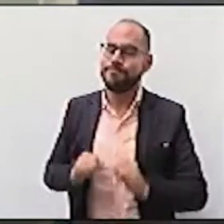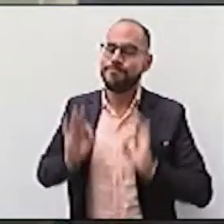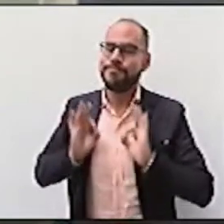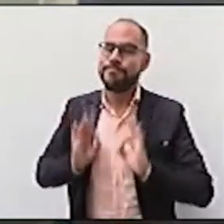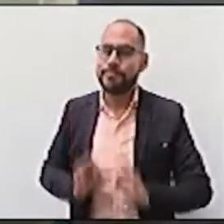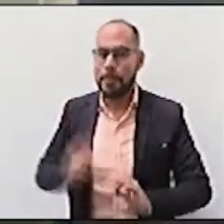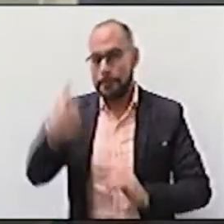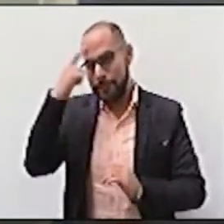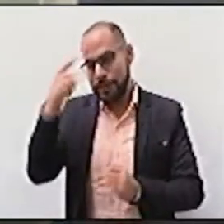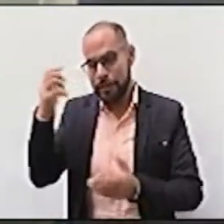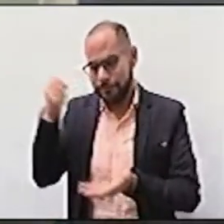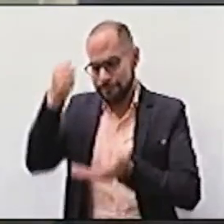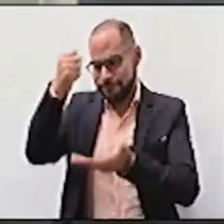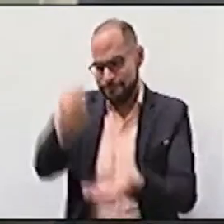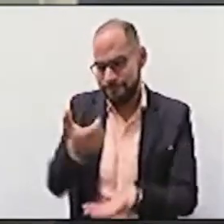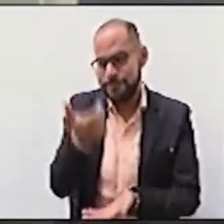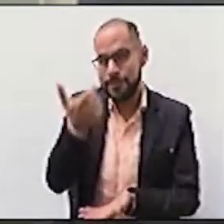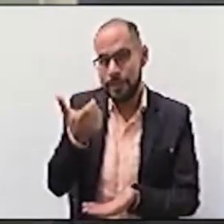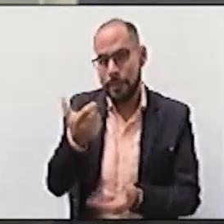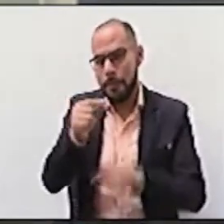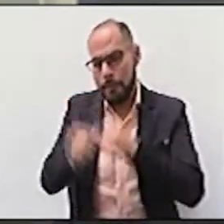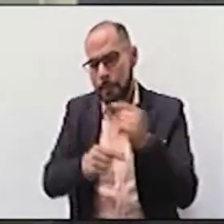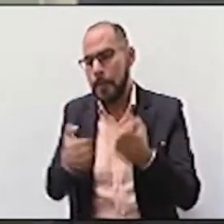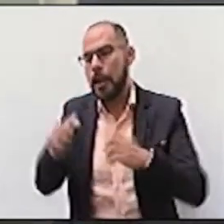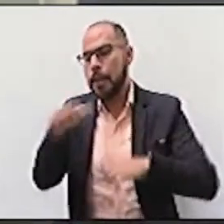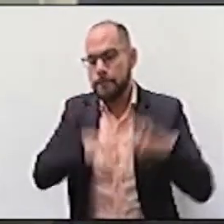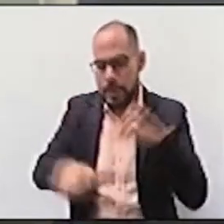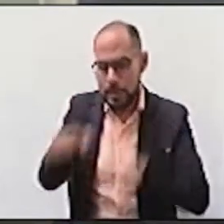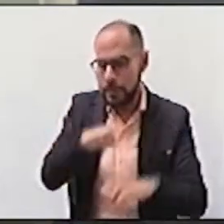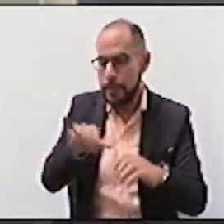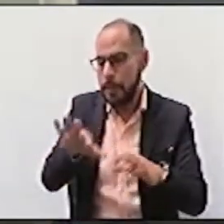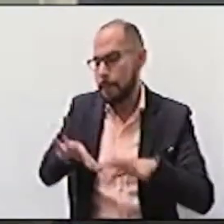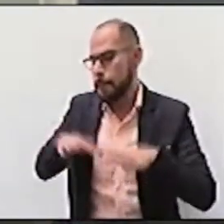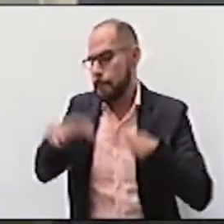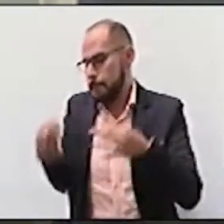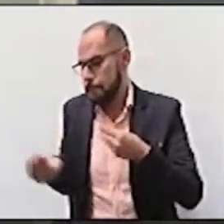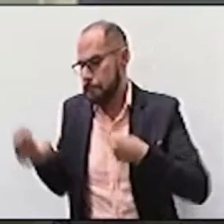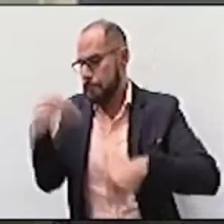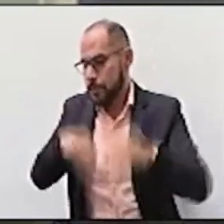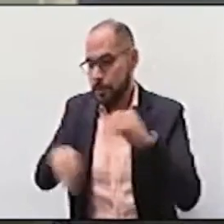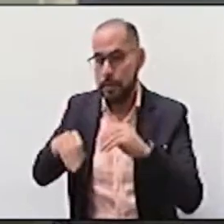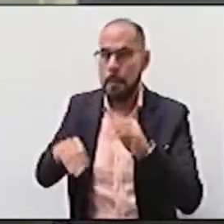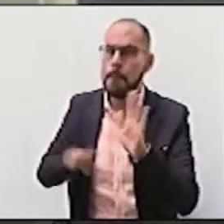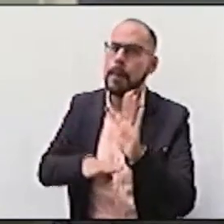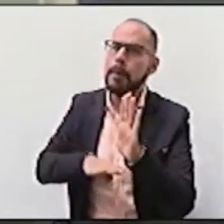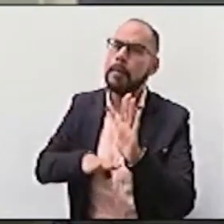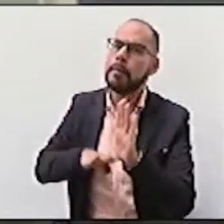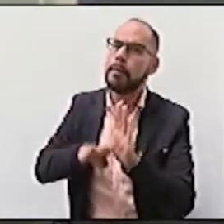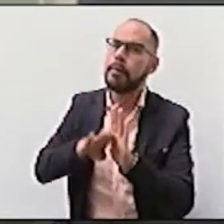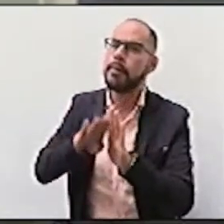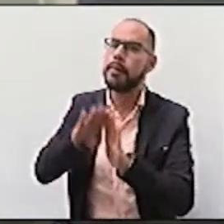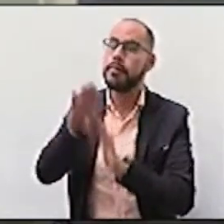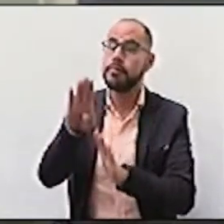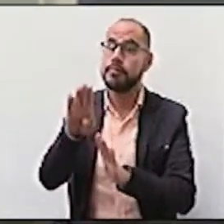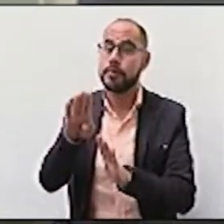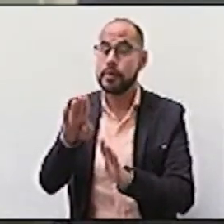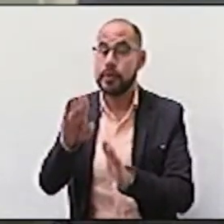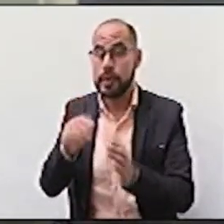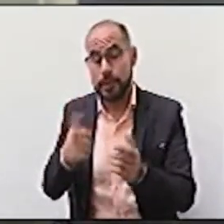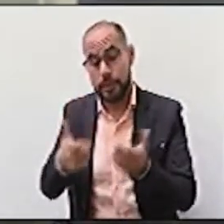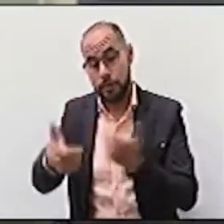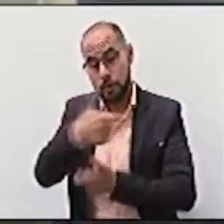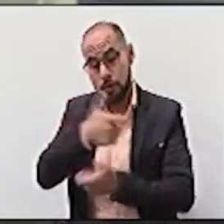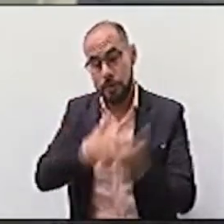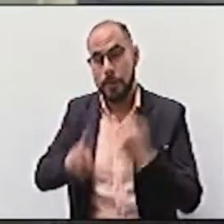la inversión que ha venido a detonar nuevamente el crecimiento económico